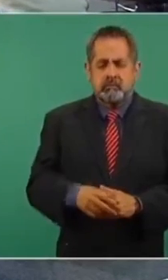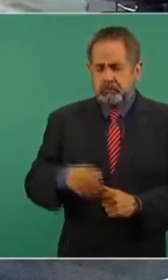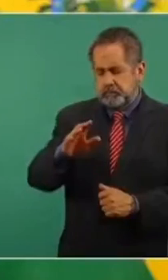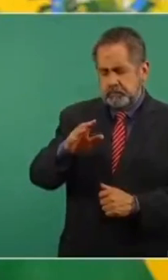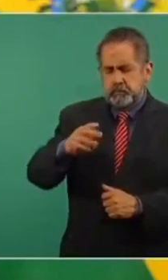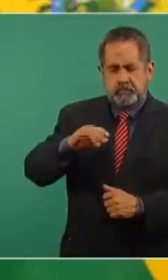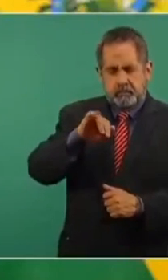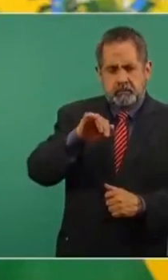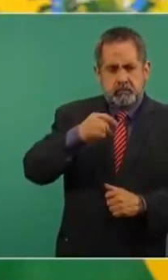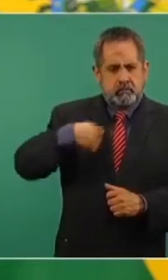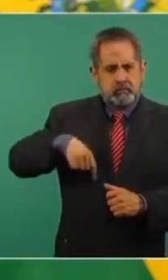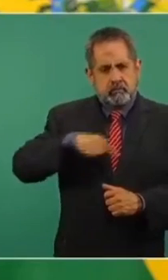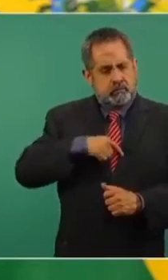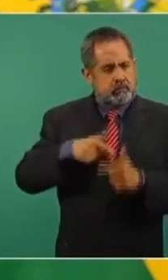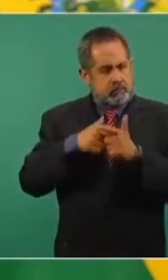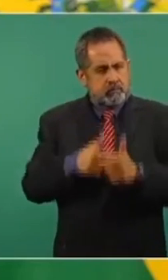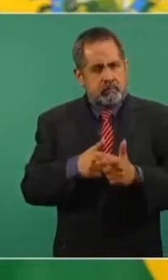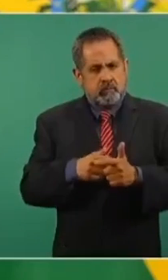seguir